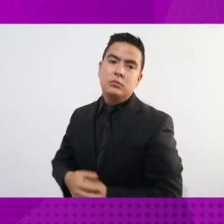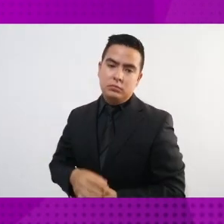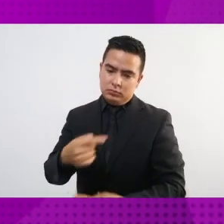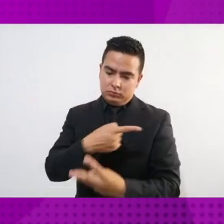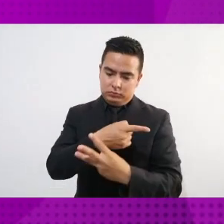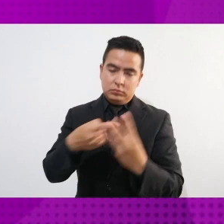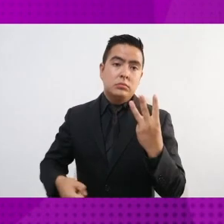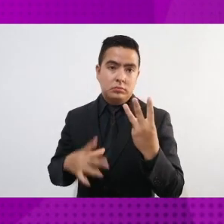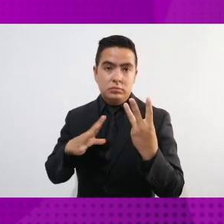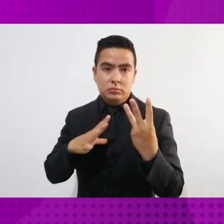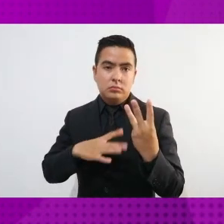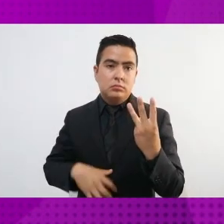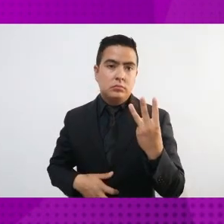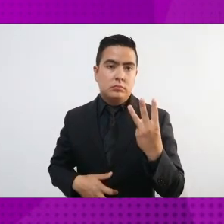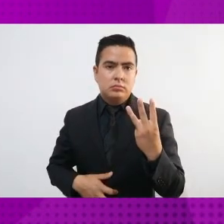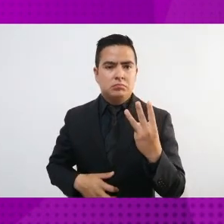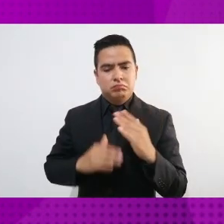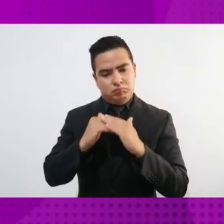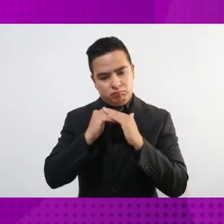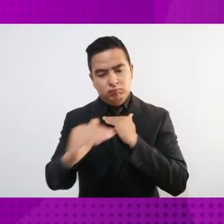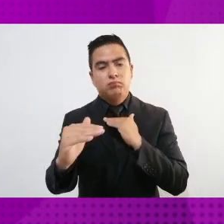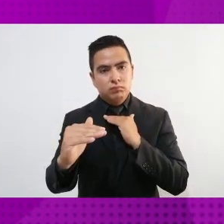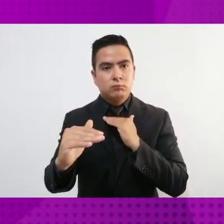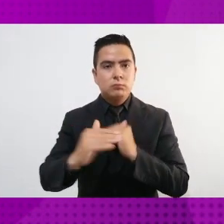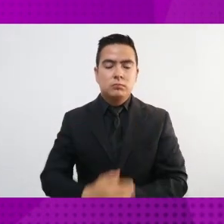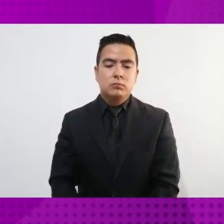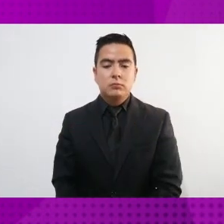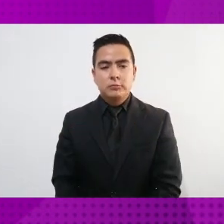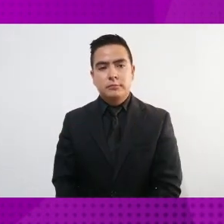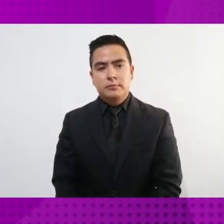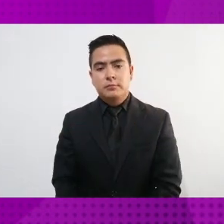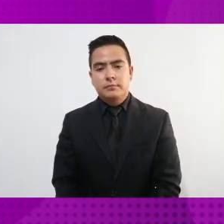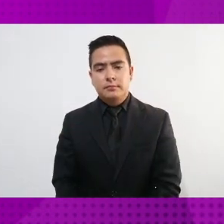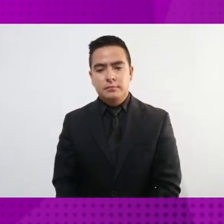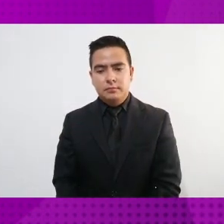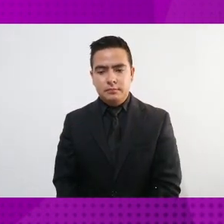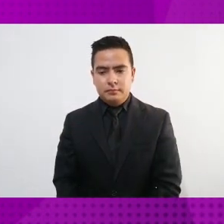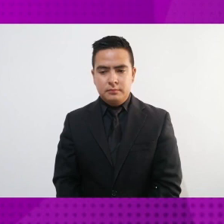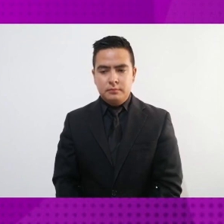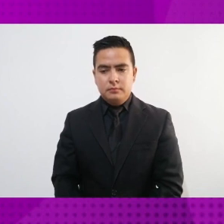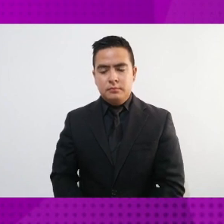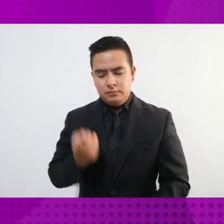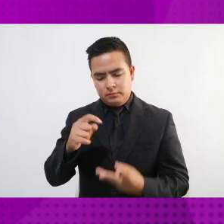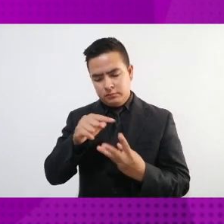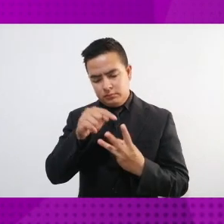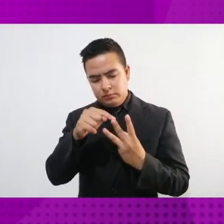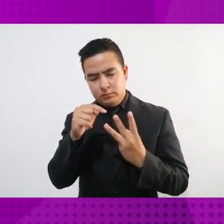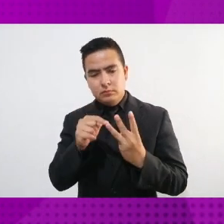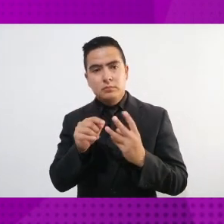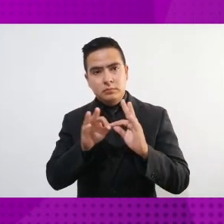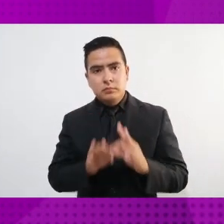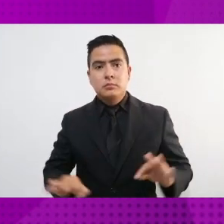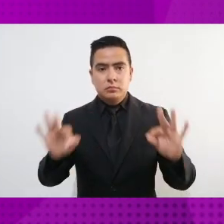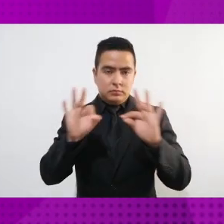podríamos entender el ejercicio del poder público sin ese equilibrio que está en manos de los 3 poderes.